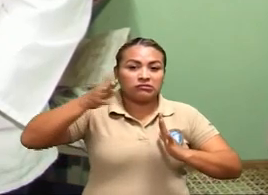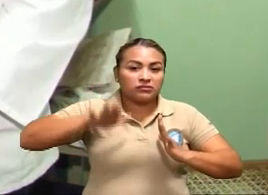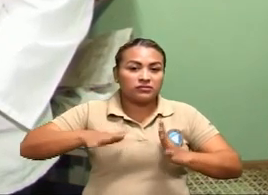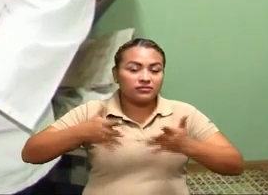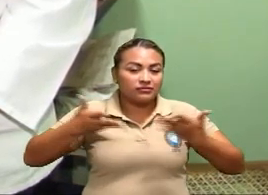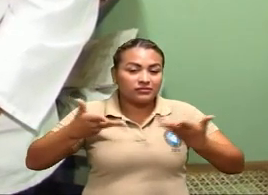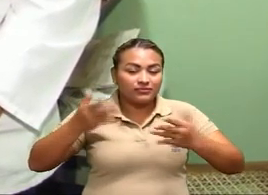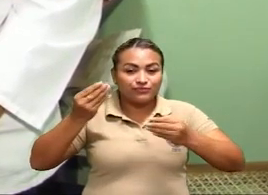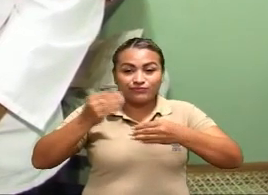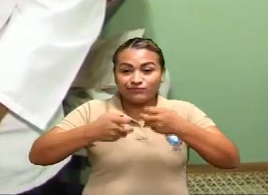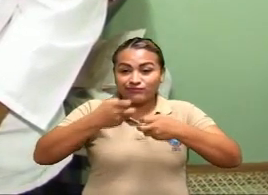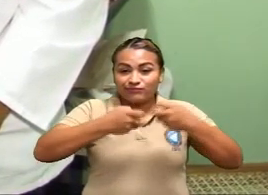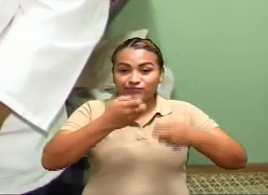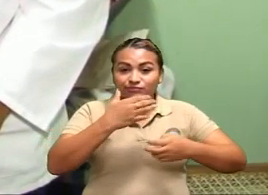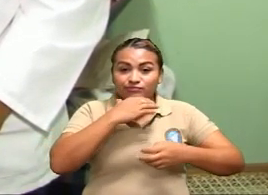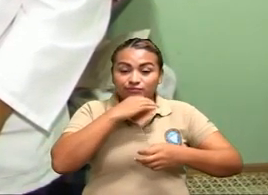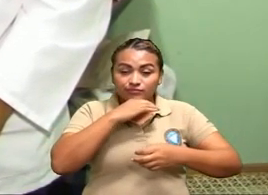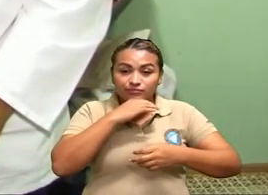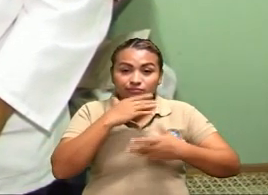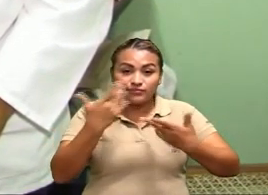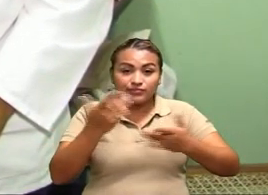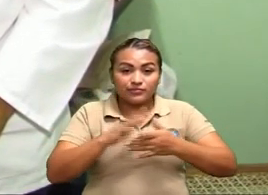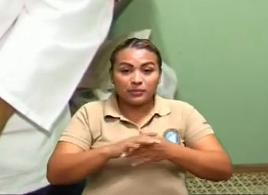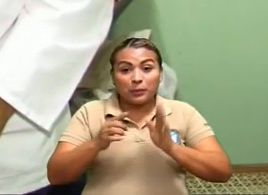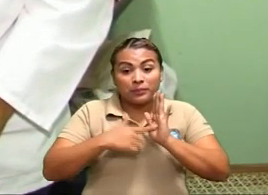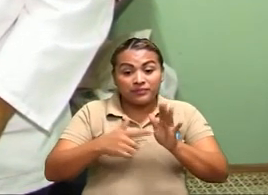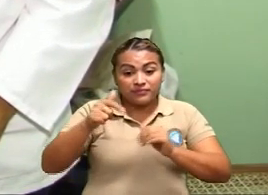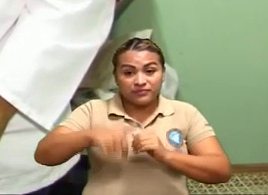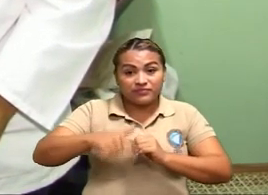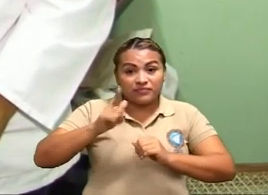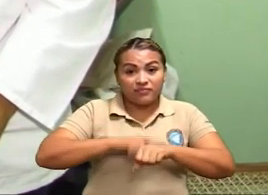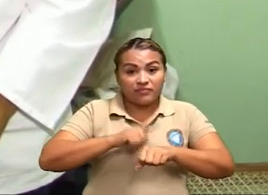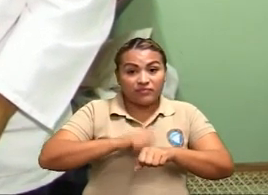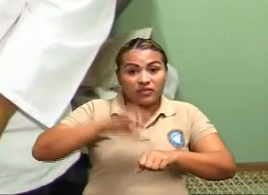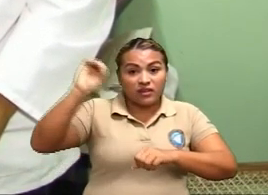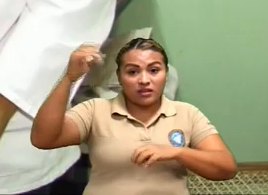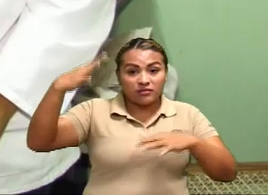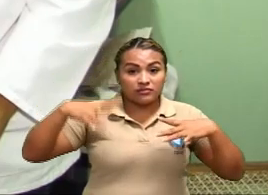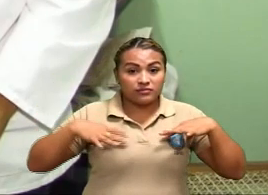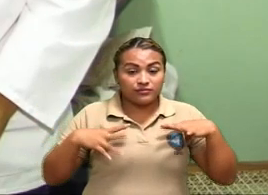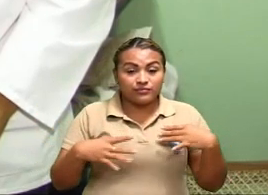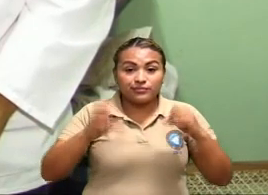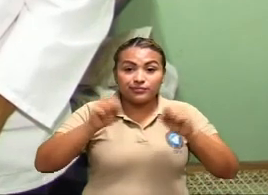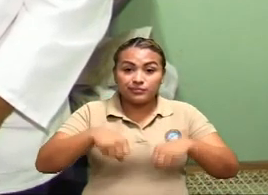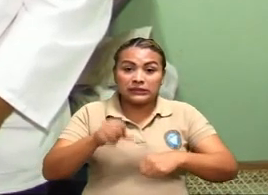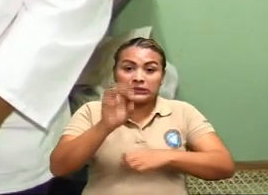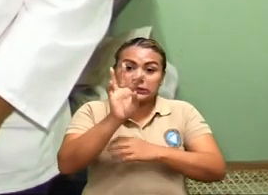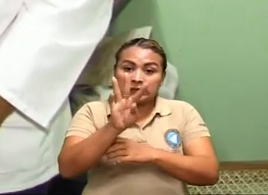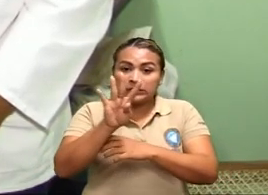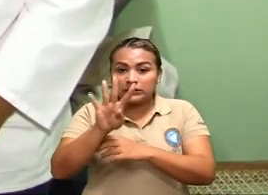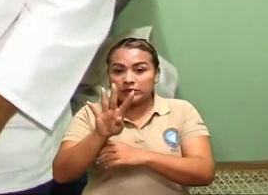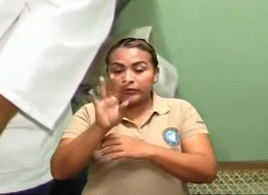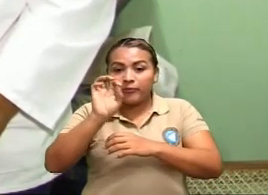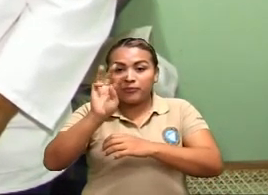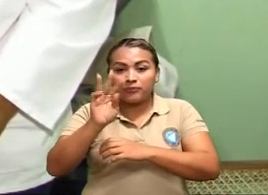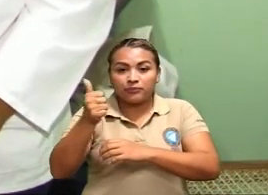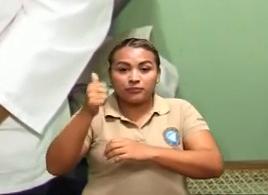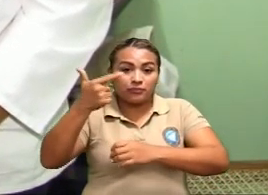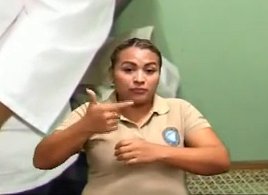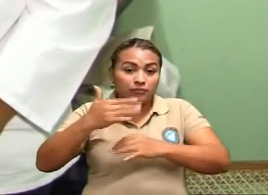tenemos, más ahorita que estamos en época de verano y las temperaturas están elevadas hasta 34, 36 grados